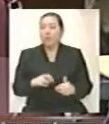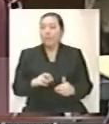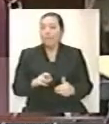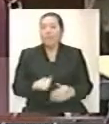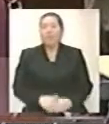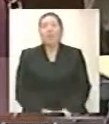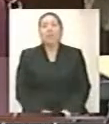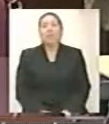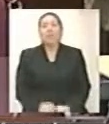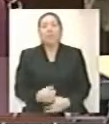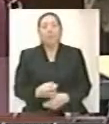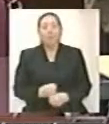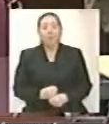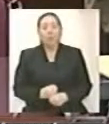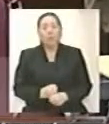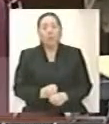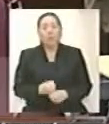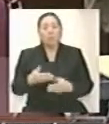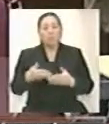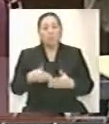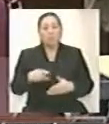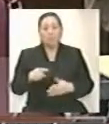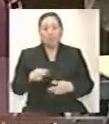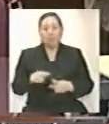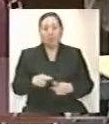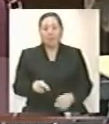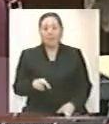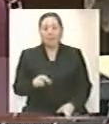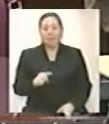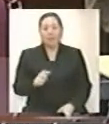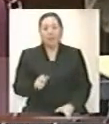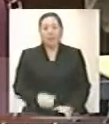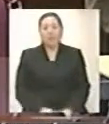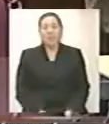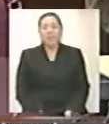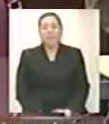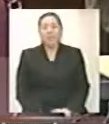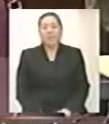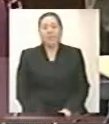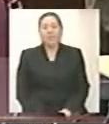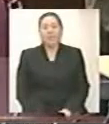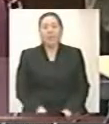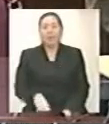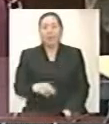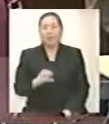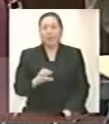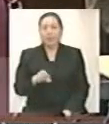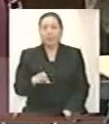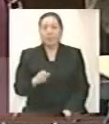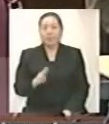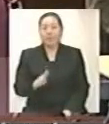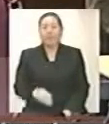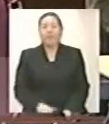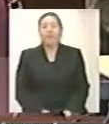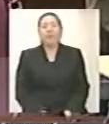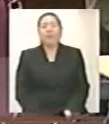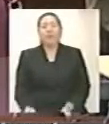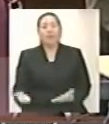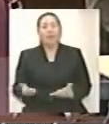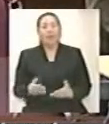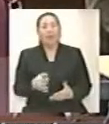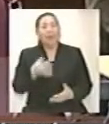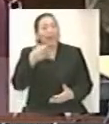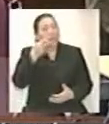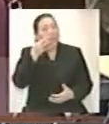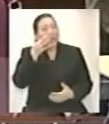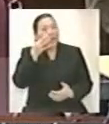en la adquisición fraudulenta de los buques, Mantaro y Pachitea por la CPB, de la importación de carne malograda,